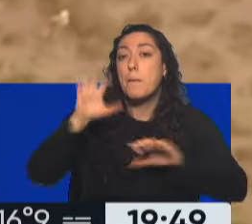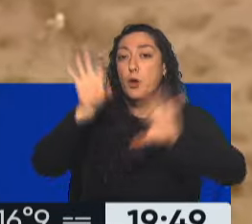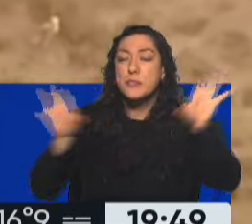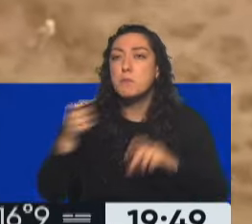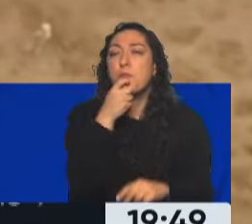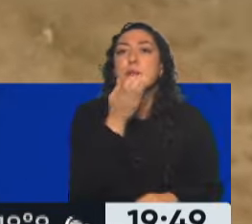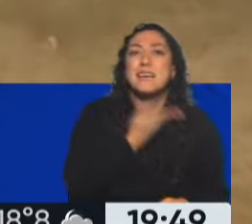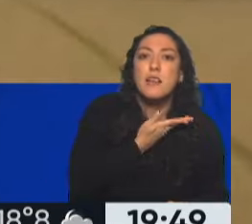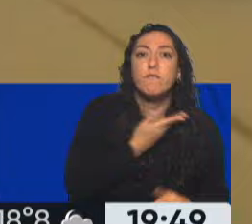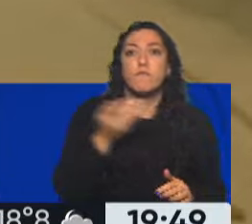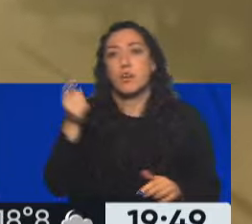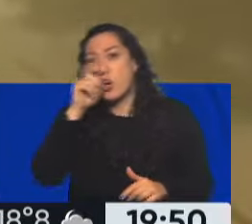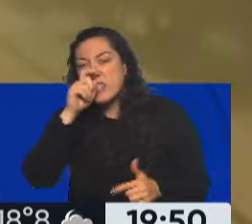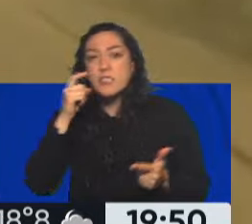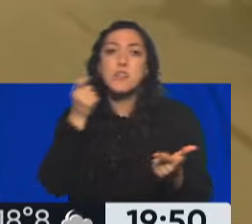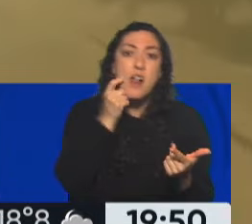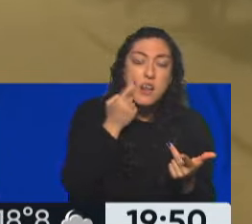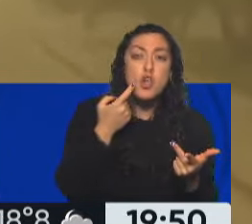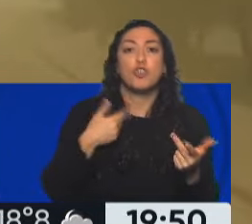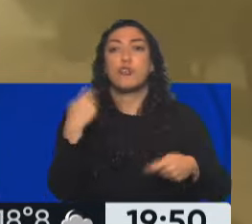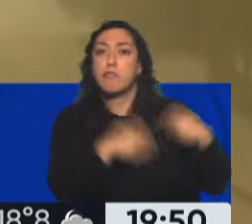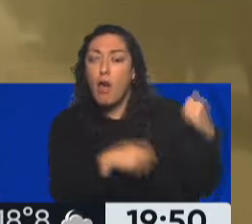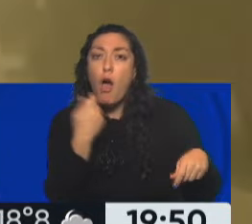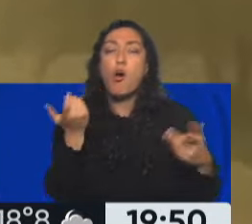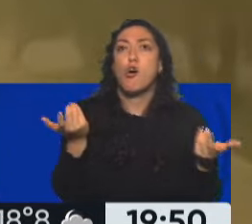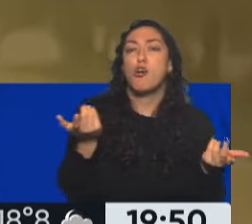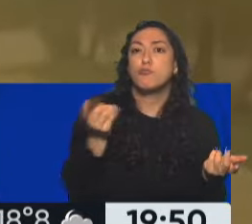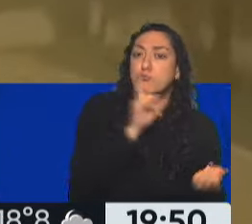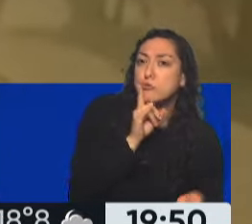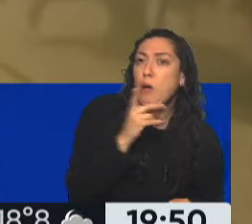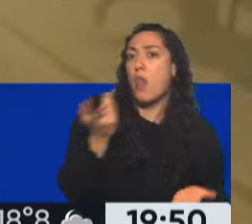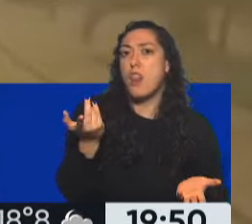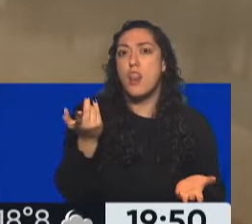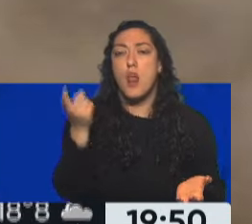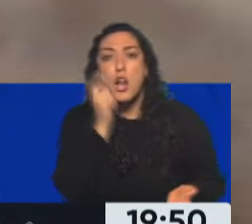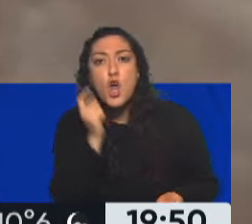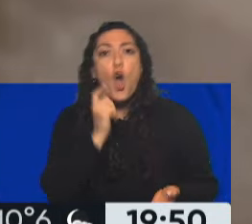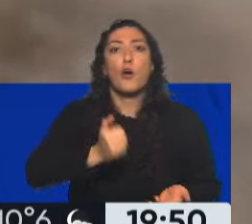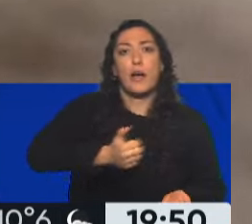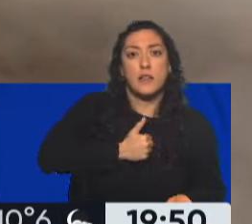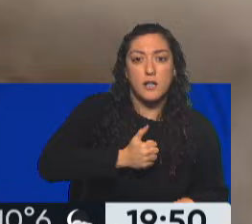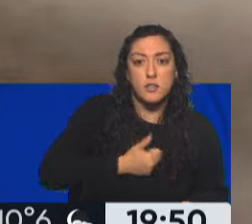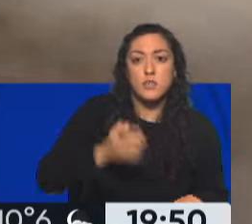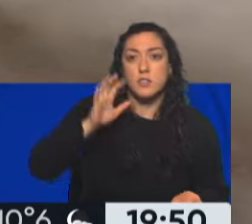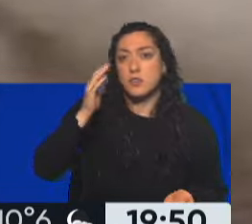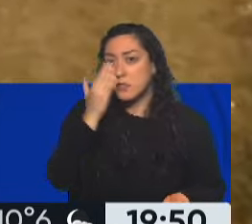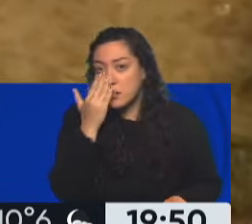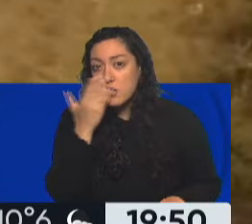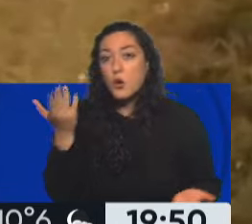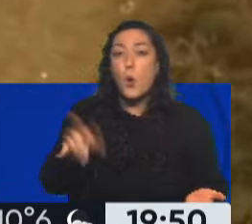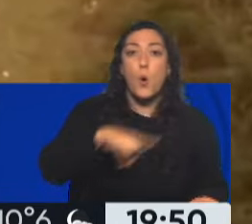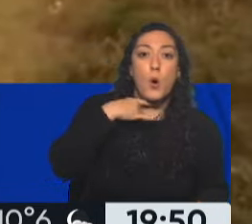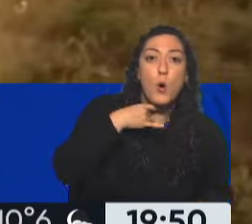Santa Fe, en Corrientes, en Entre Ríos, en Santiago del Estero, en Tucumán, en La Rioja, en Catamarca, en Córdoba, Jujuy,